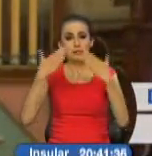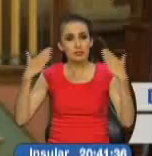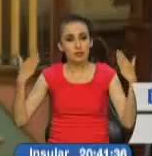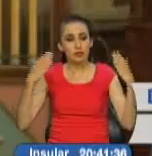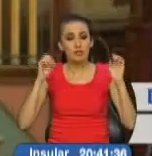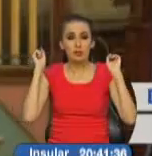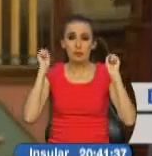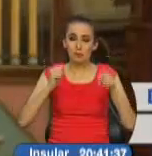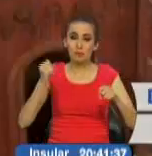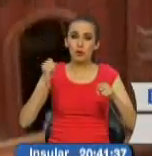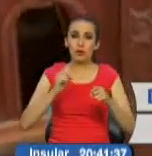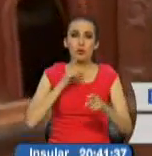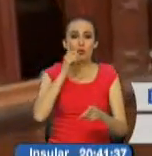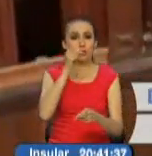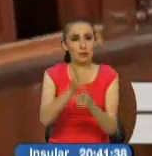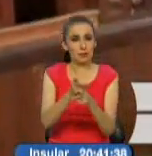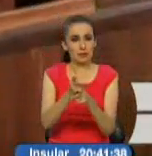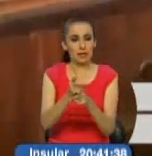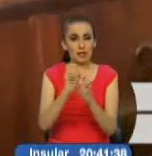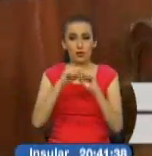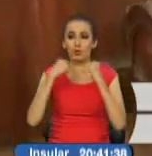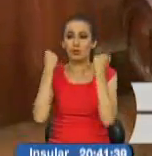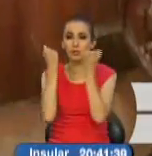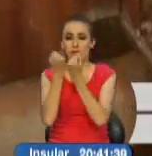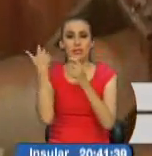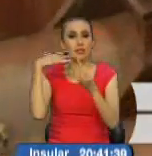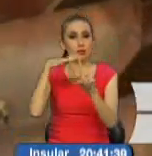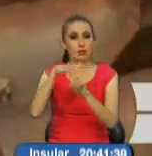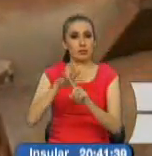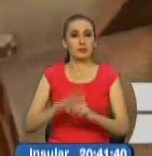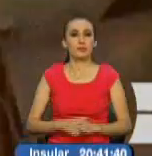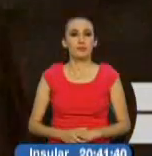podamos llegar a ser en verdad una sociedad inclusiva.